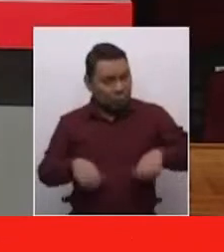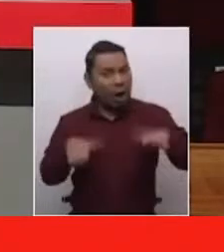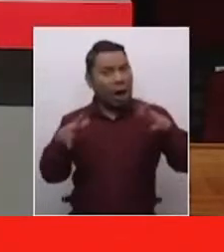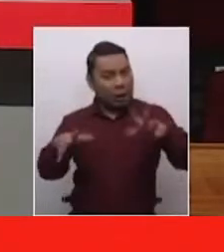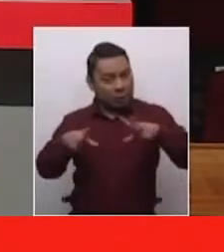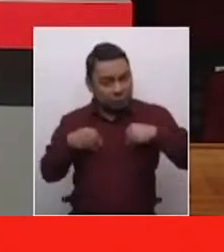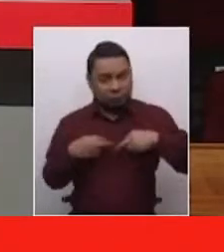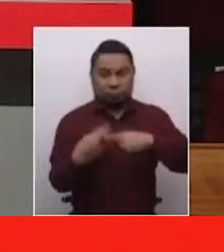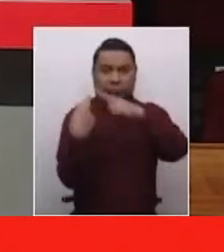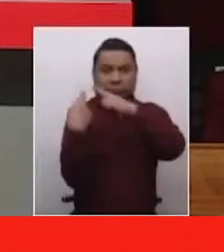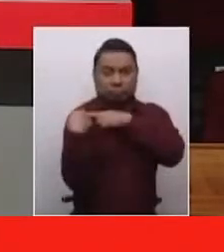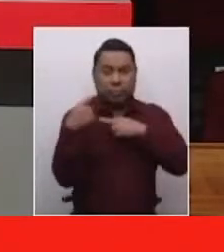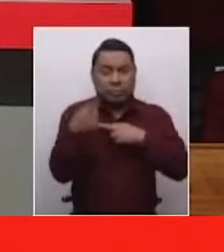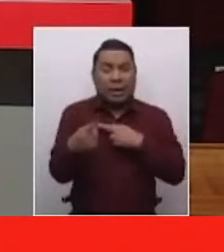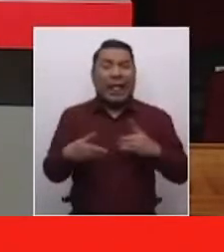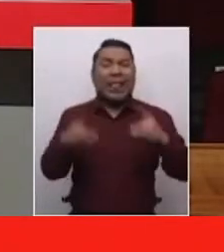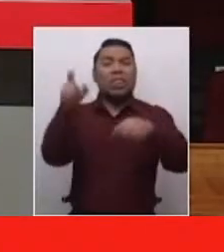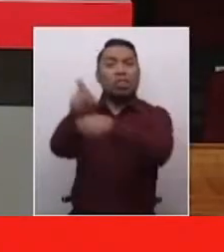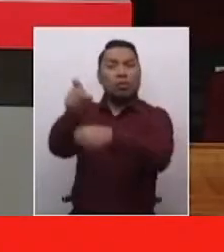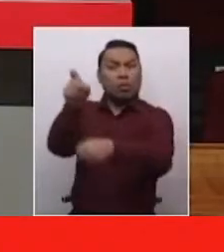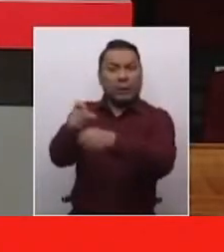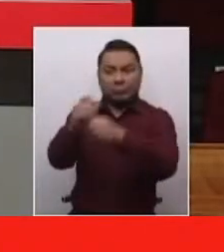asumir competencias del sector educación?